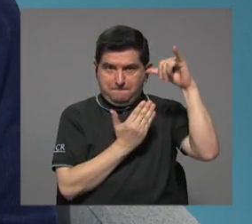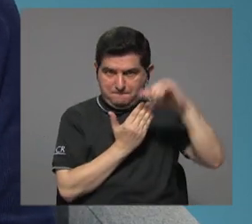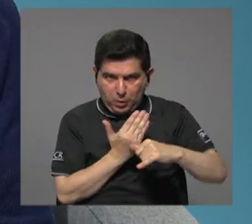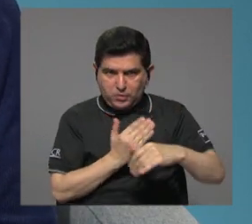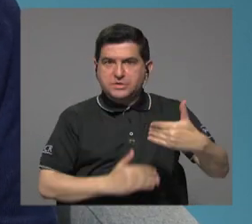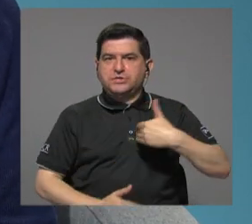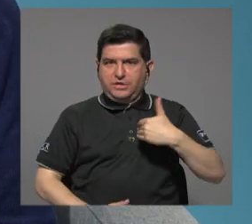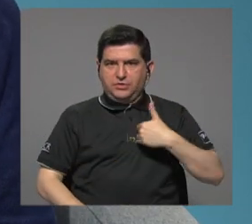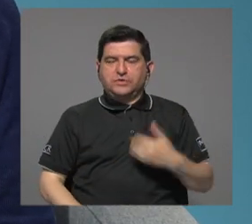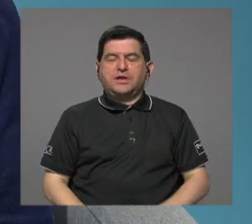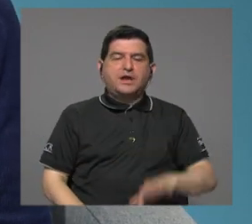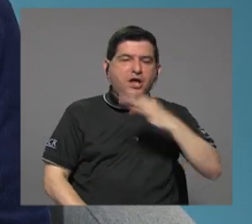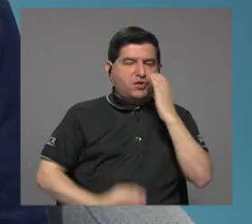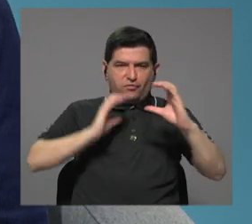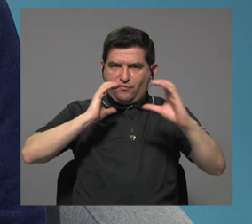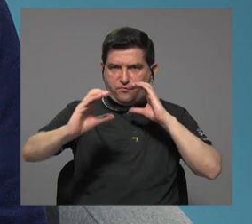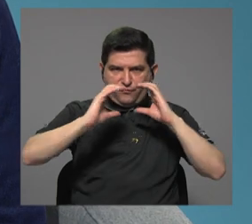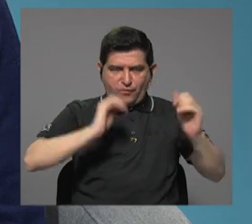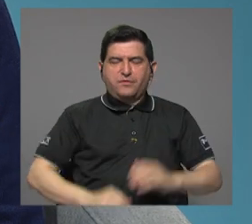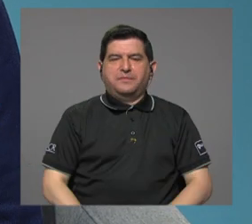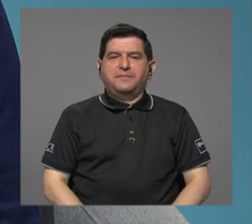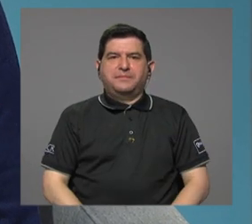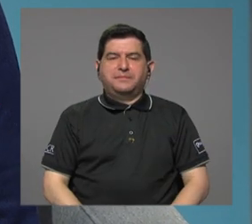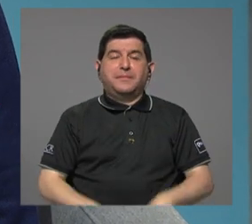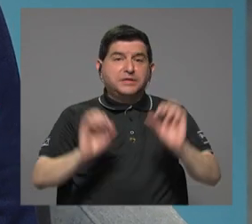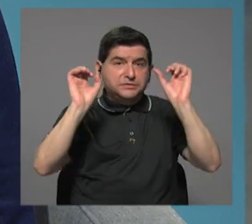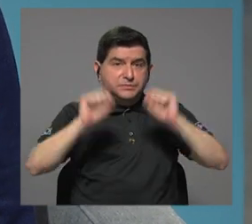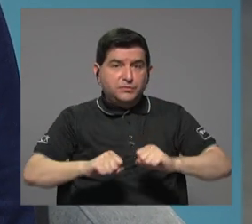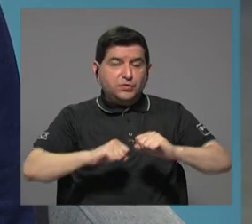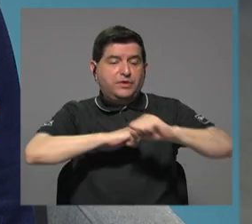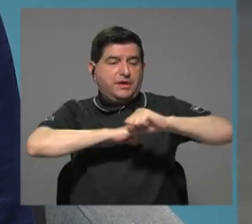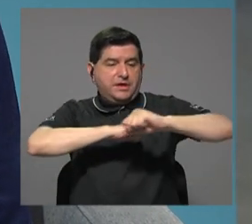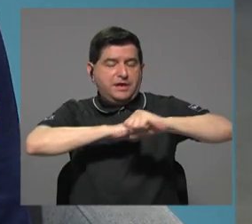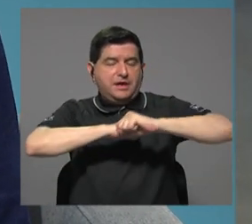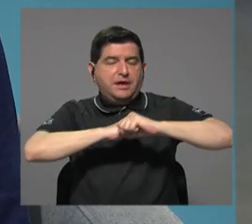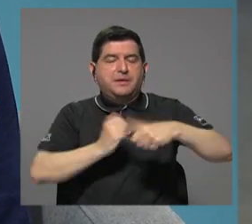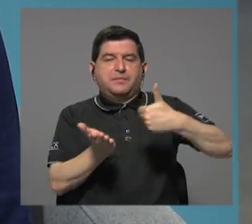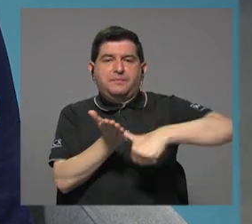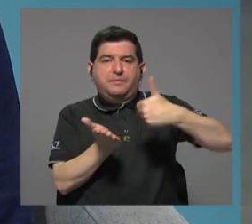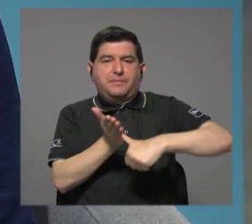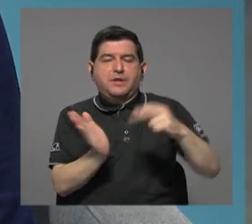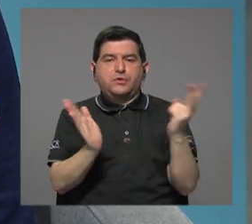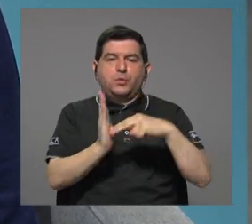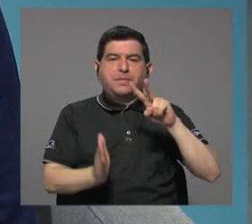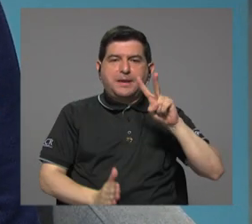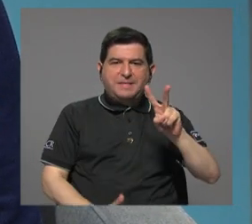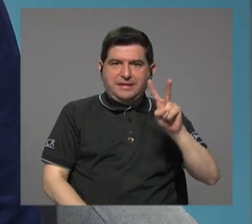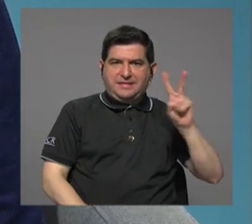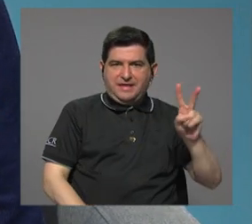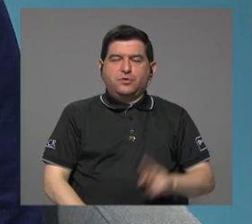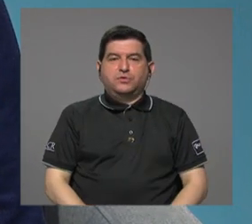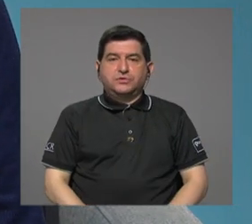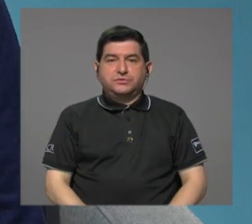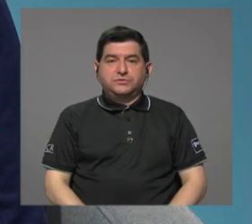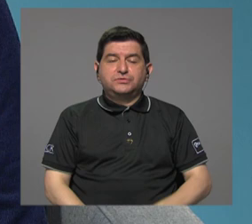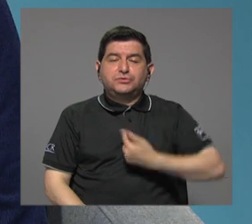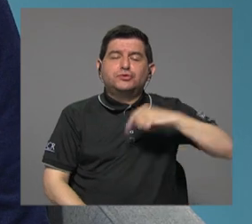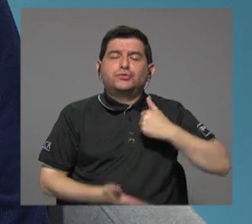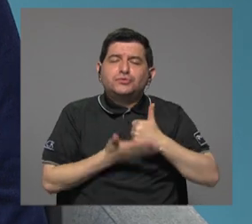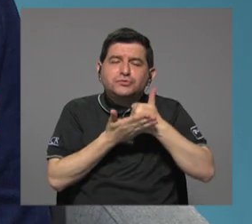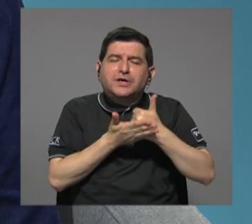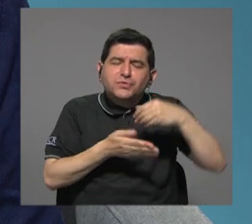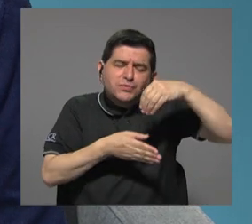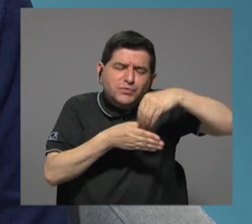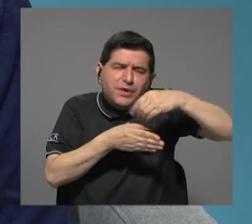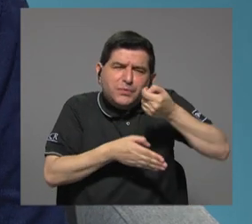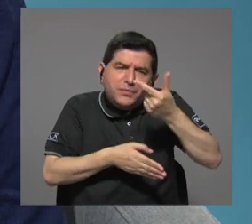que tenemos los medios de comunicación para la campaña electoral de 2022 nuestro granito de arena